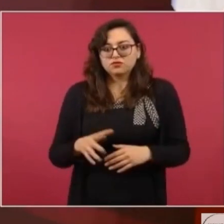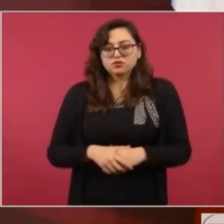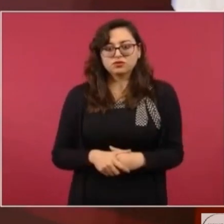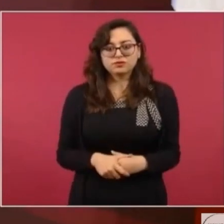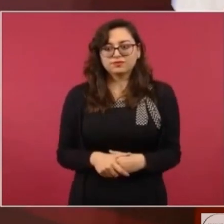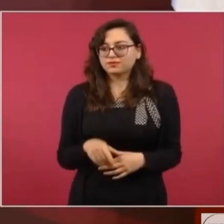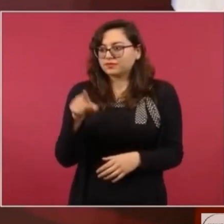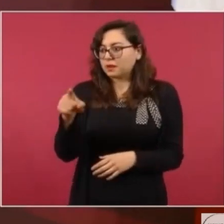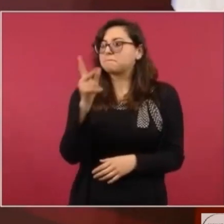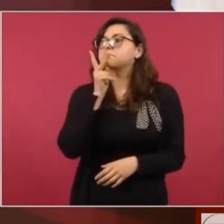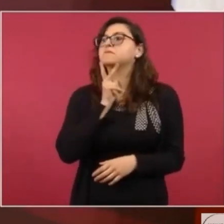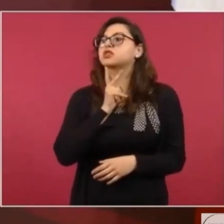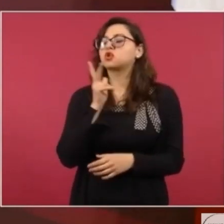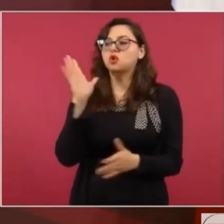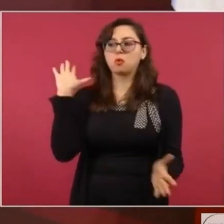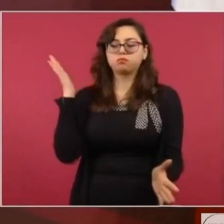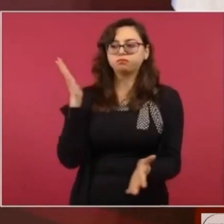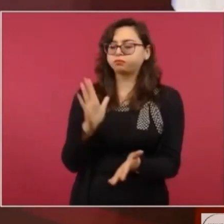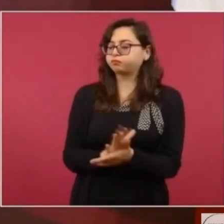sustituir